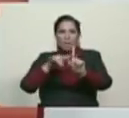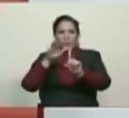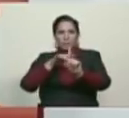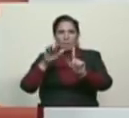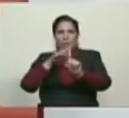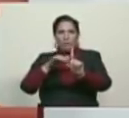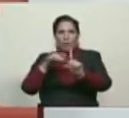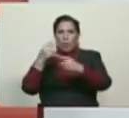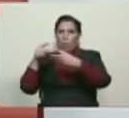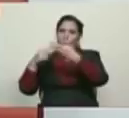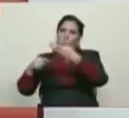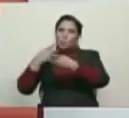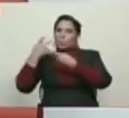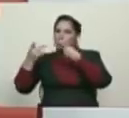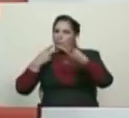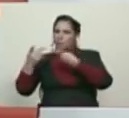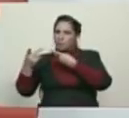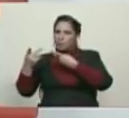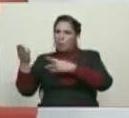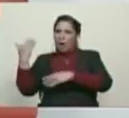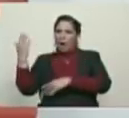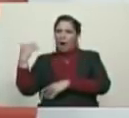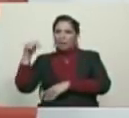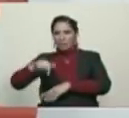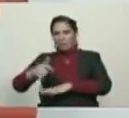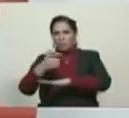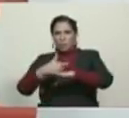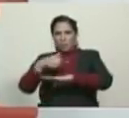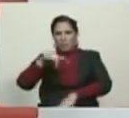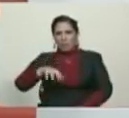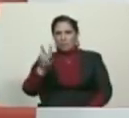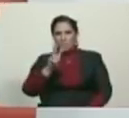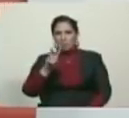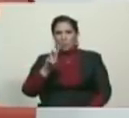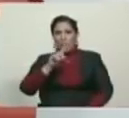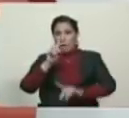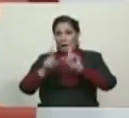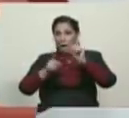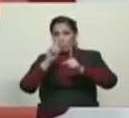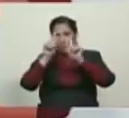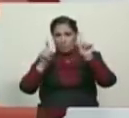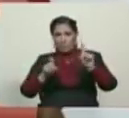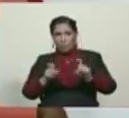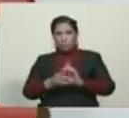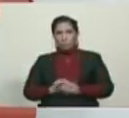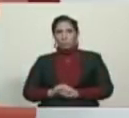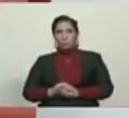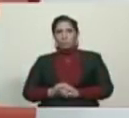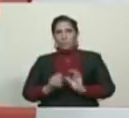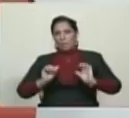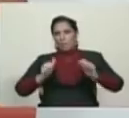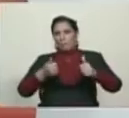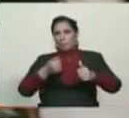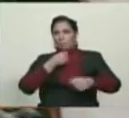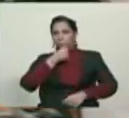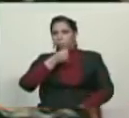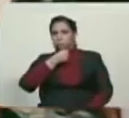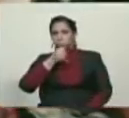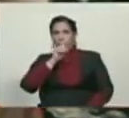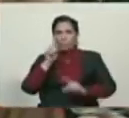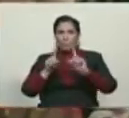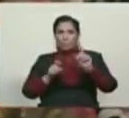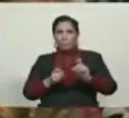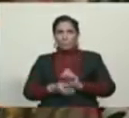gobernaban este país. Si hay alguna pregunta, les agradezco. Buenos días. Iniciamos la ronda de preguntas y la primera la